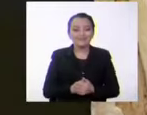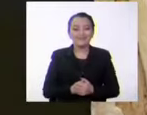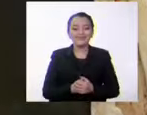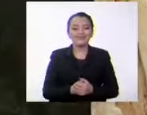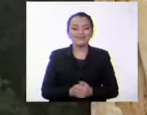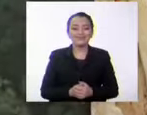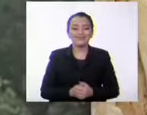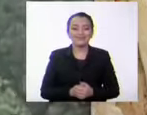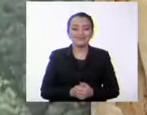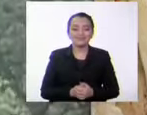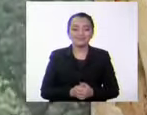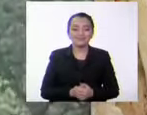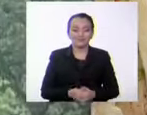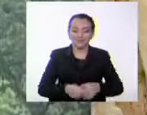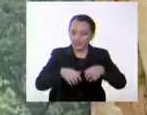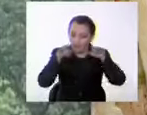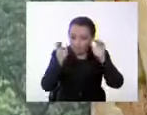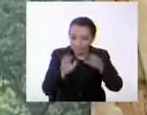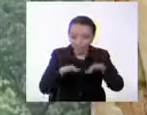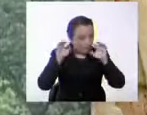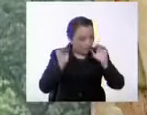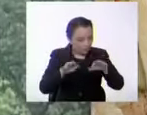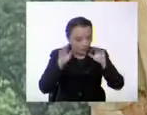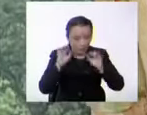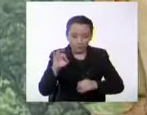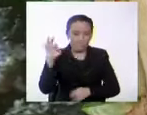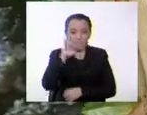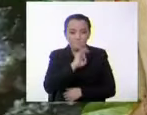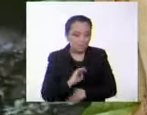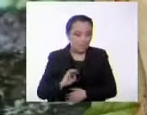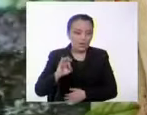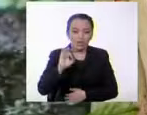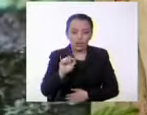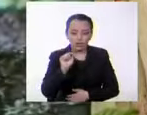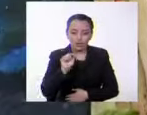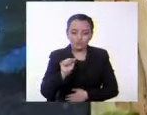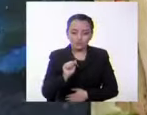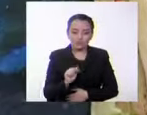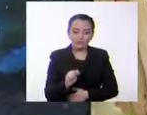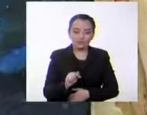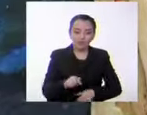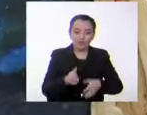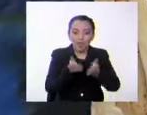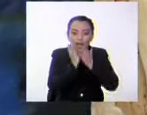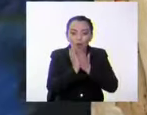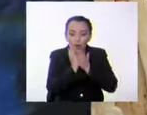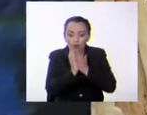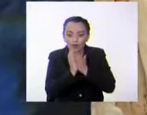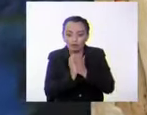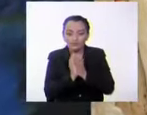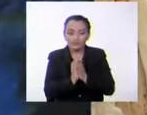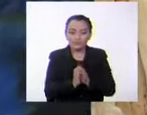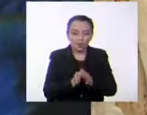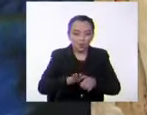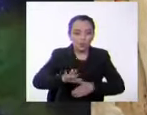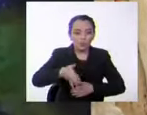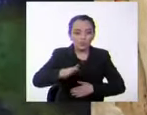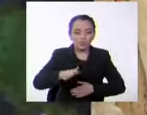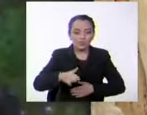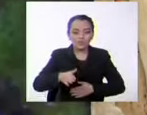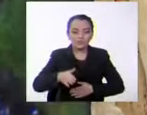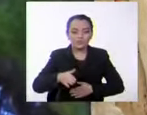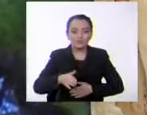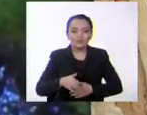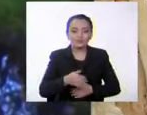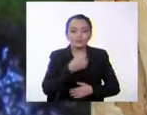El mejor momento para verlas es en época de lluvia, cuando aprovechan las inundaciones para reproducirse. El macho emite un